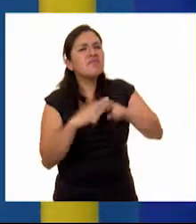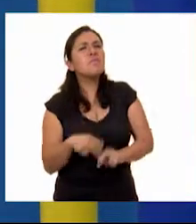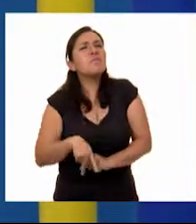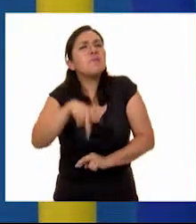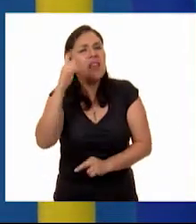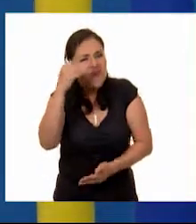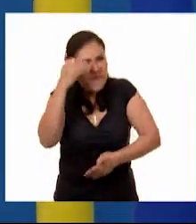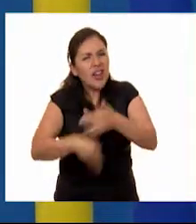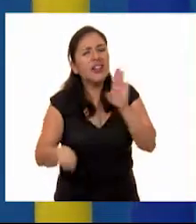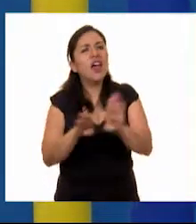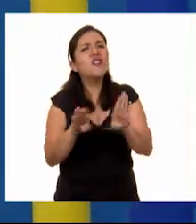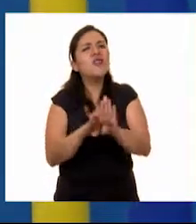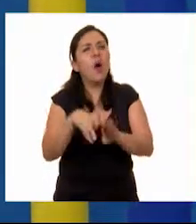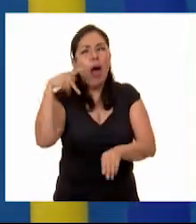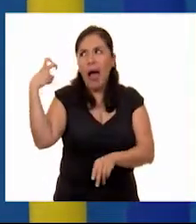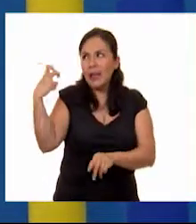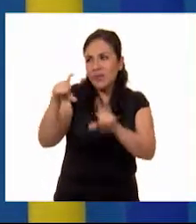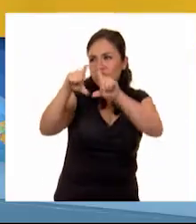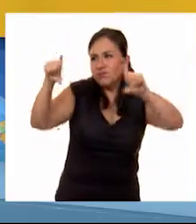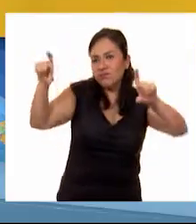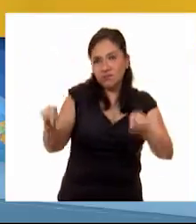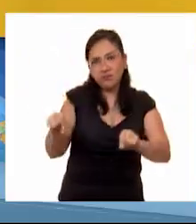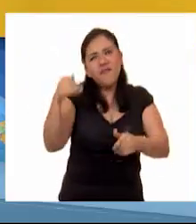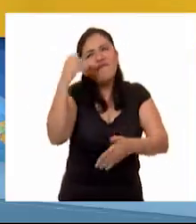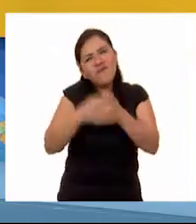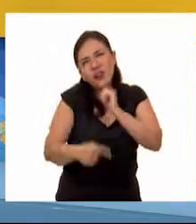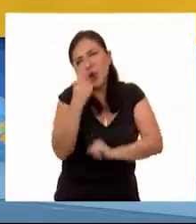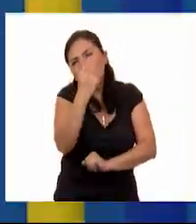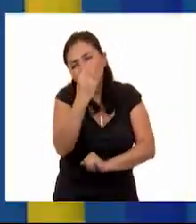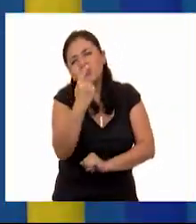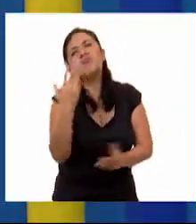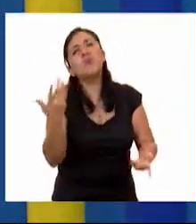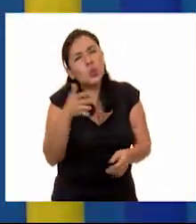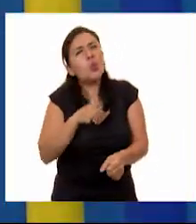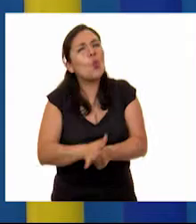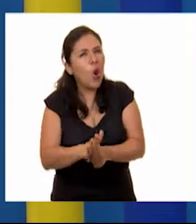nos falta un hecho en nuestra línea del tiempo. ¿Te imaginas cuál podría ser?